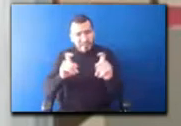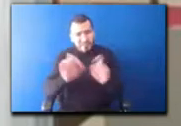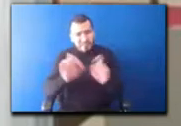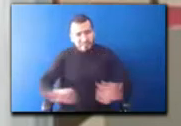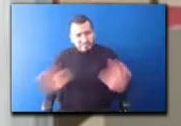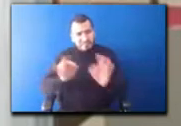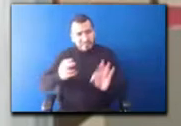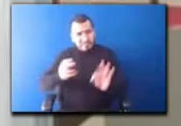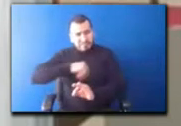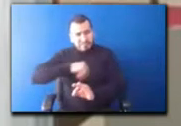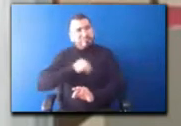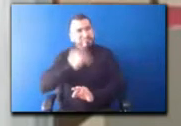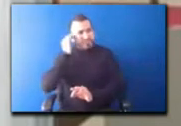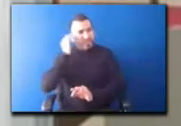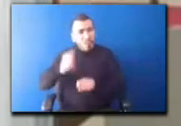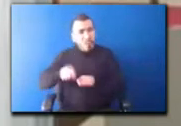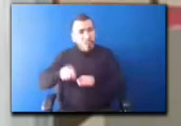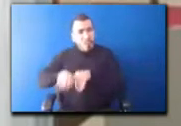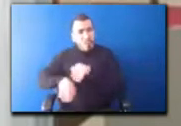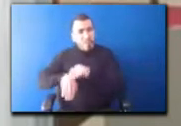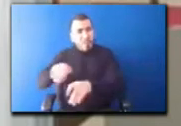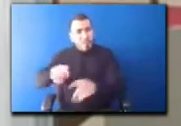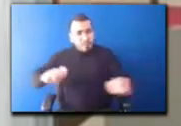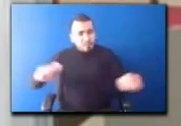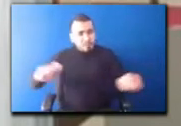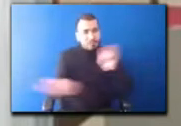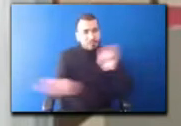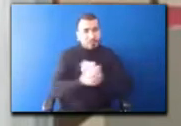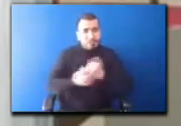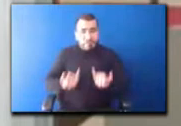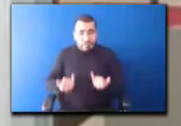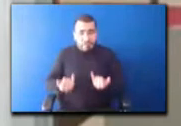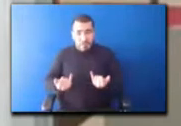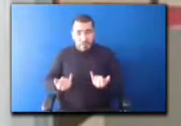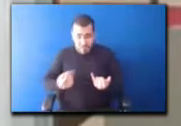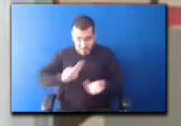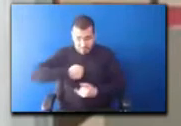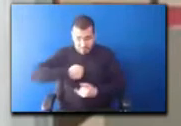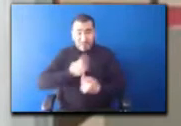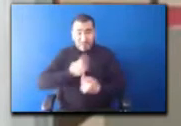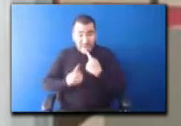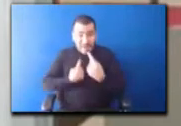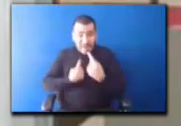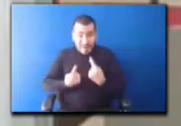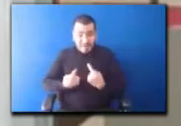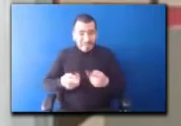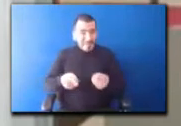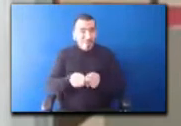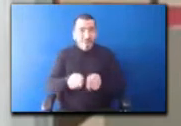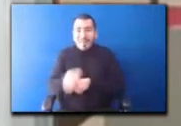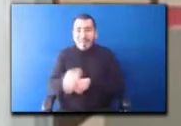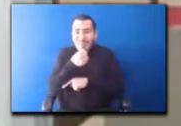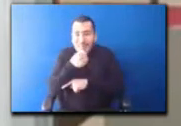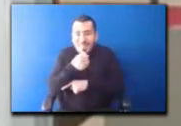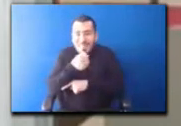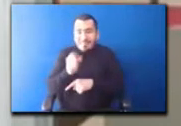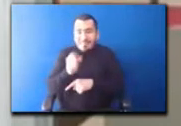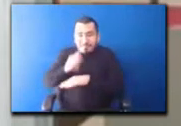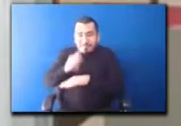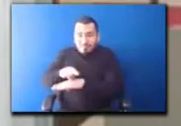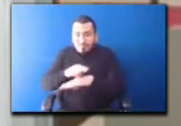manera exponencial, que quizás lo que conversemos hoy, mañana ya pierde vigencia, como la noticia de esta mañana sobre la regulación de